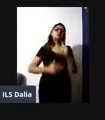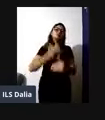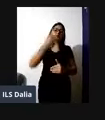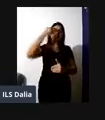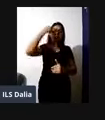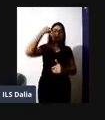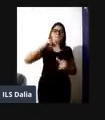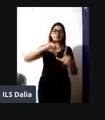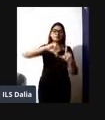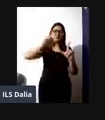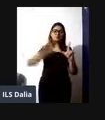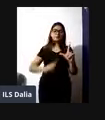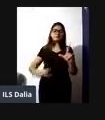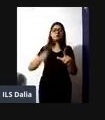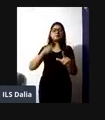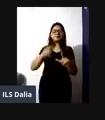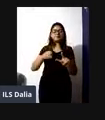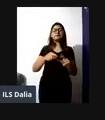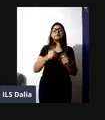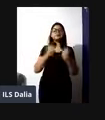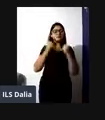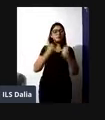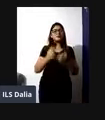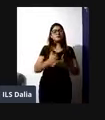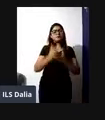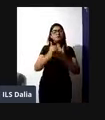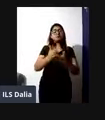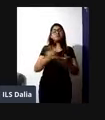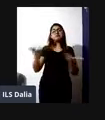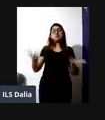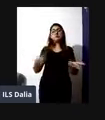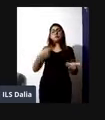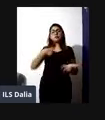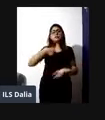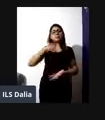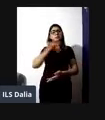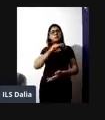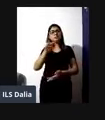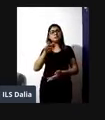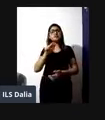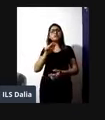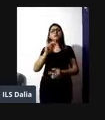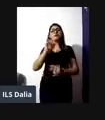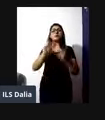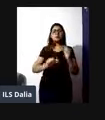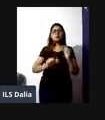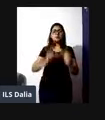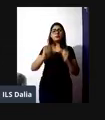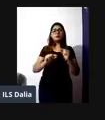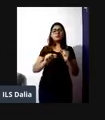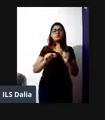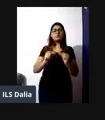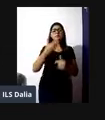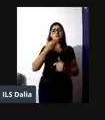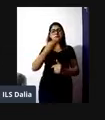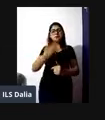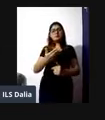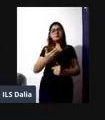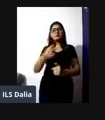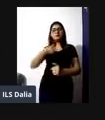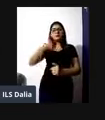agarró en curva. Creo que ahí vamos, creo que ya esta experiencia nos va a servir para que para la próxima, bueno,